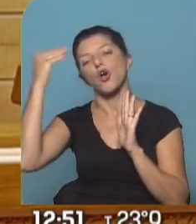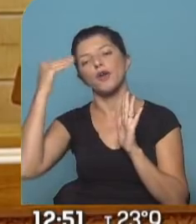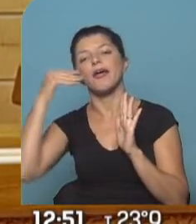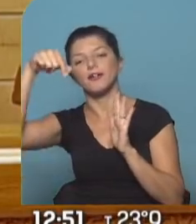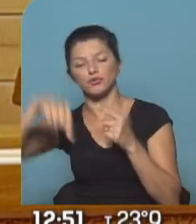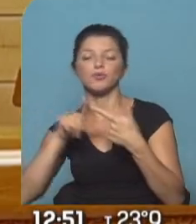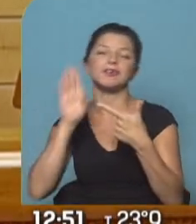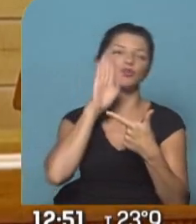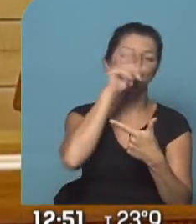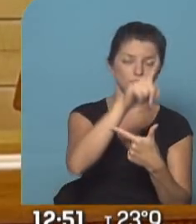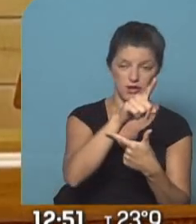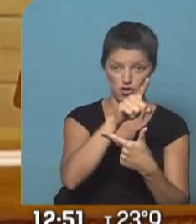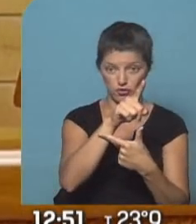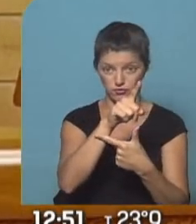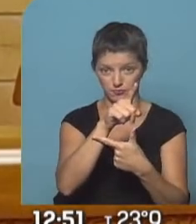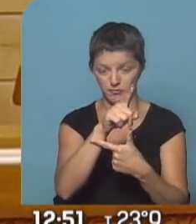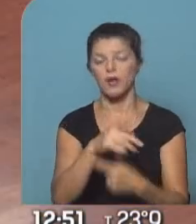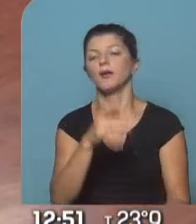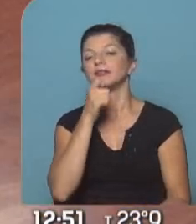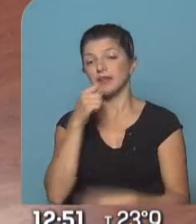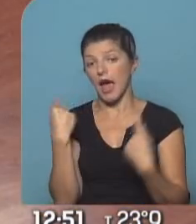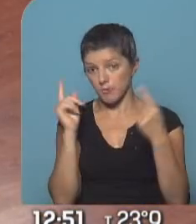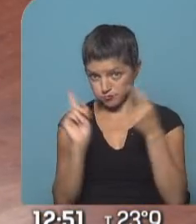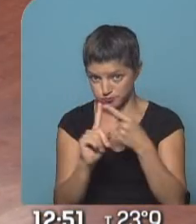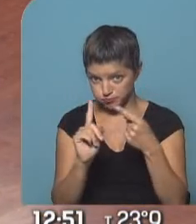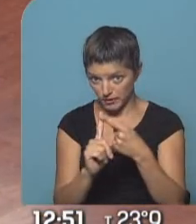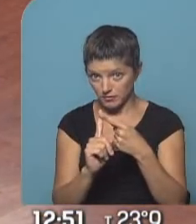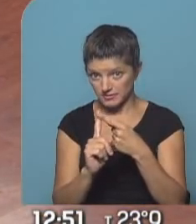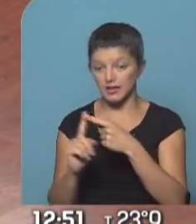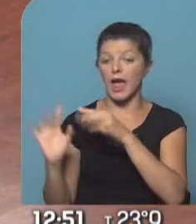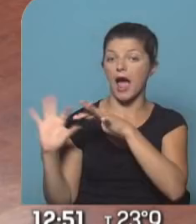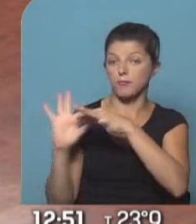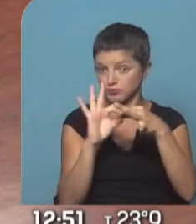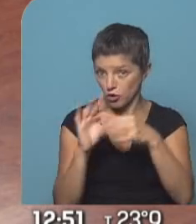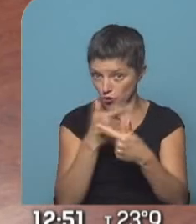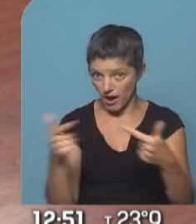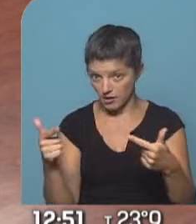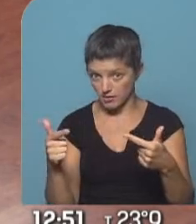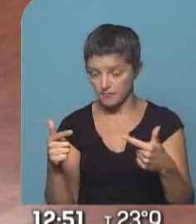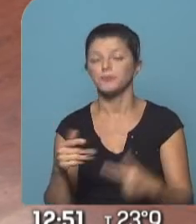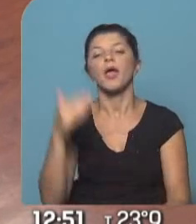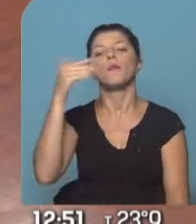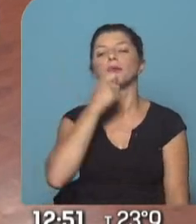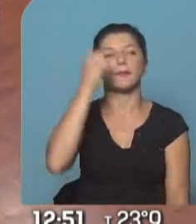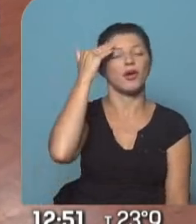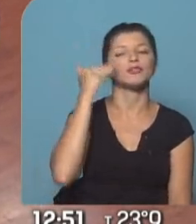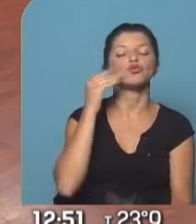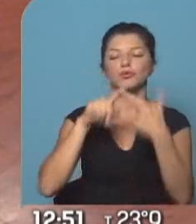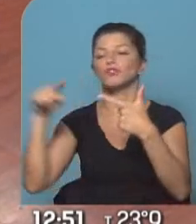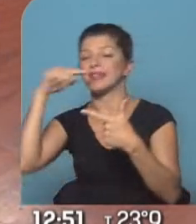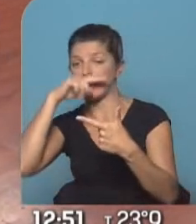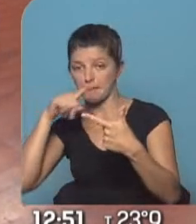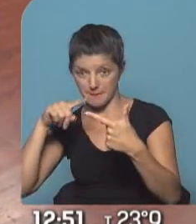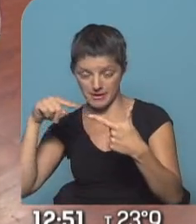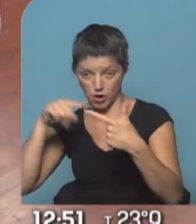son entes aislados como Estados Unidos e Israel, digamos, son esos países que no es que son aliados, son sistemas, digo, Estados Unidos y Alemania son aliados, Estados Unidos y Corea del Sur